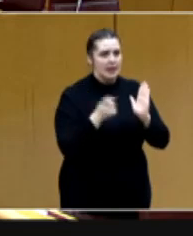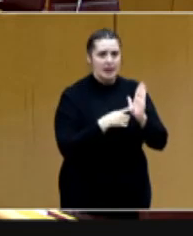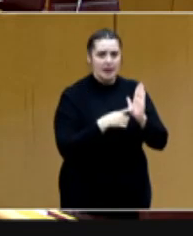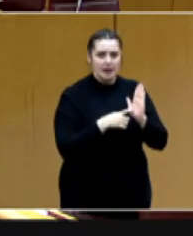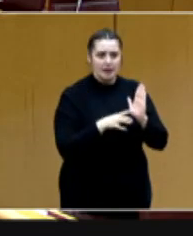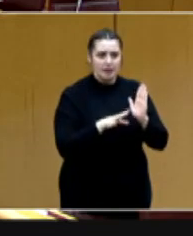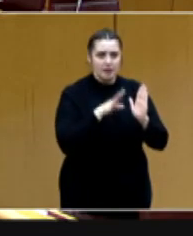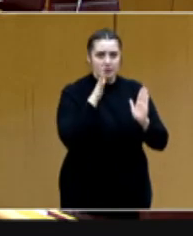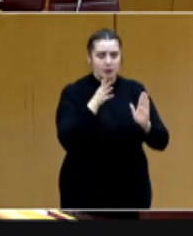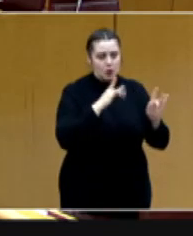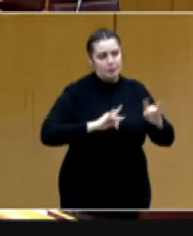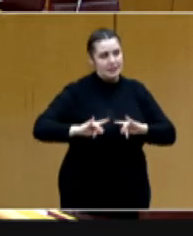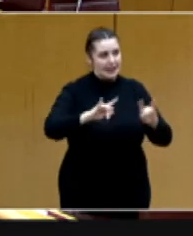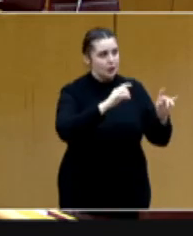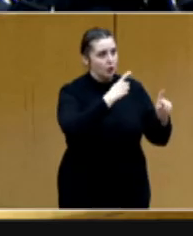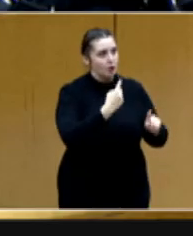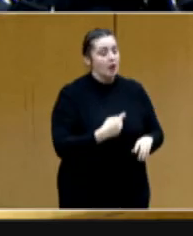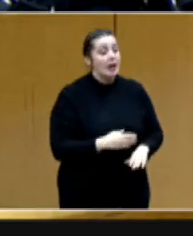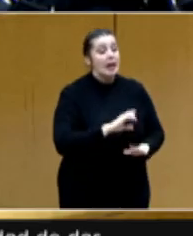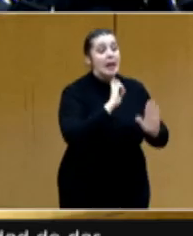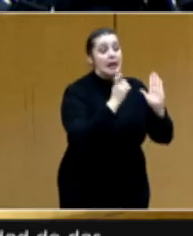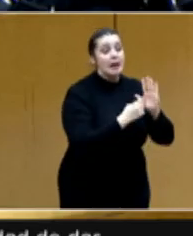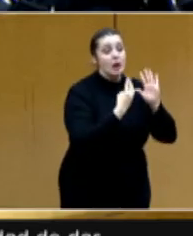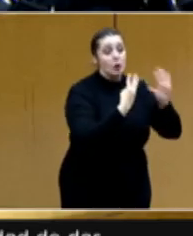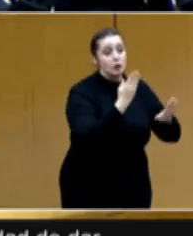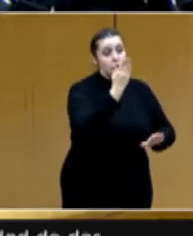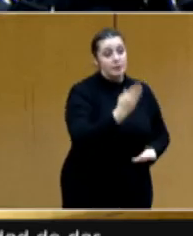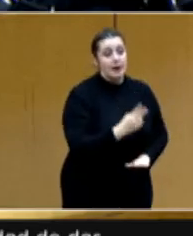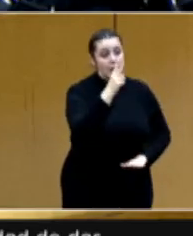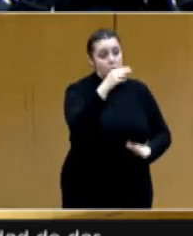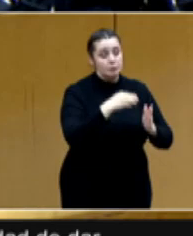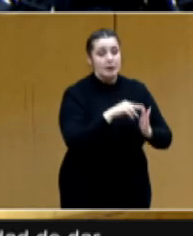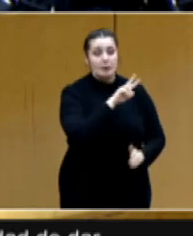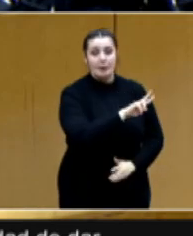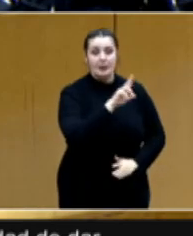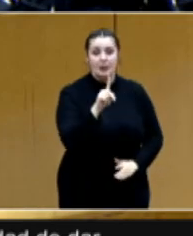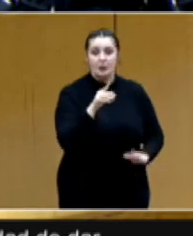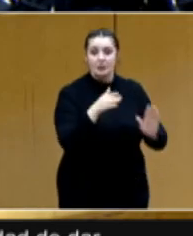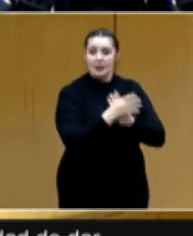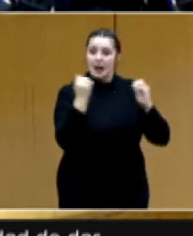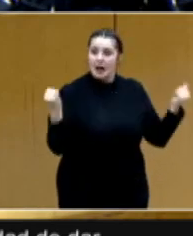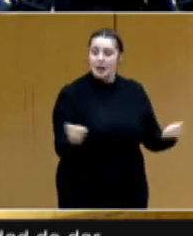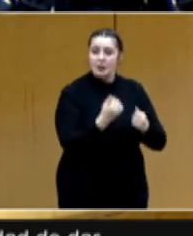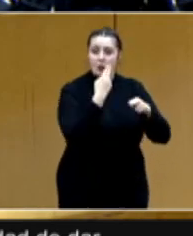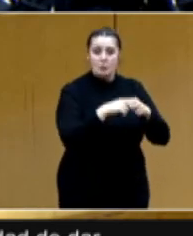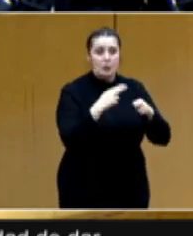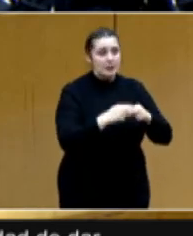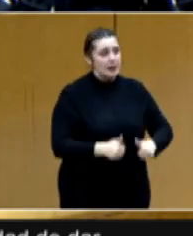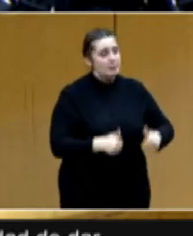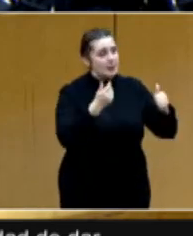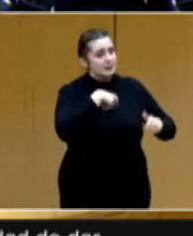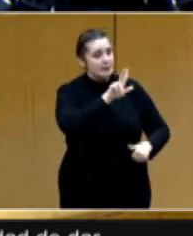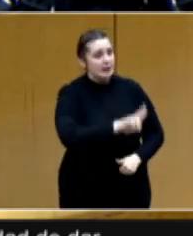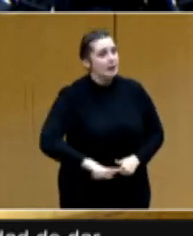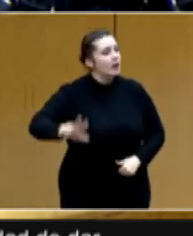territorios la ley ocho/2021 no fue una opción política más para la nación sin el resultado de una